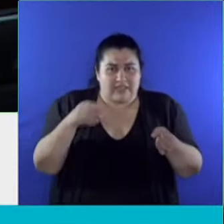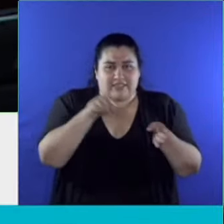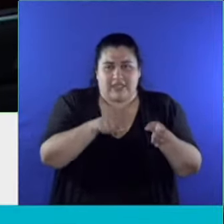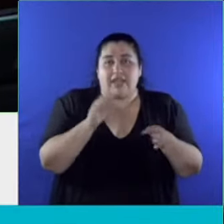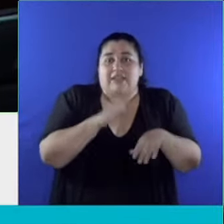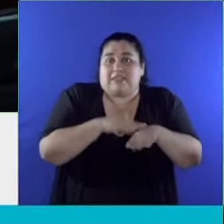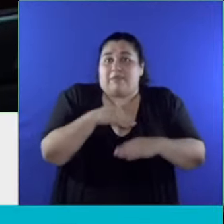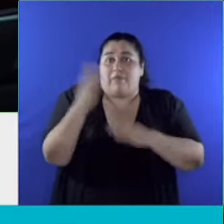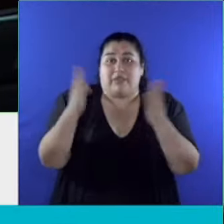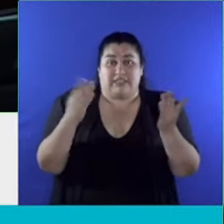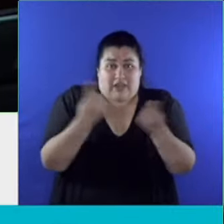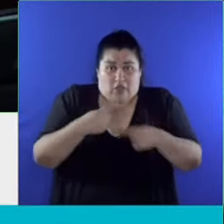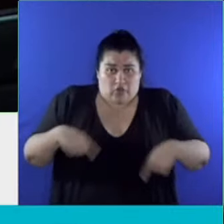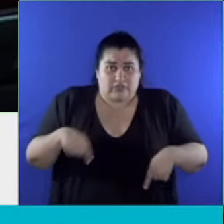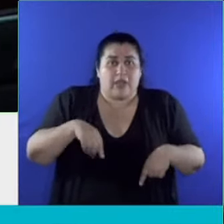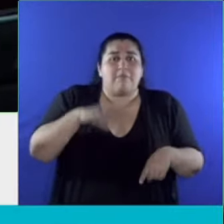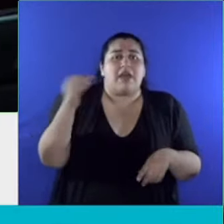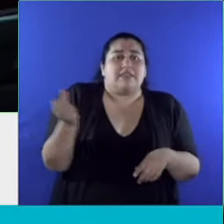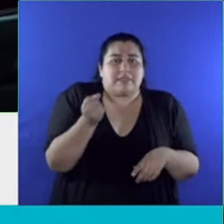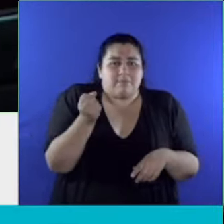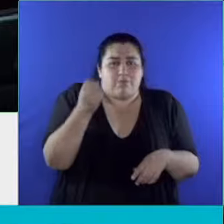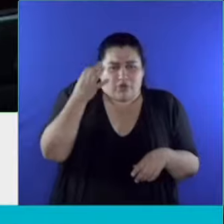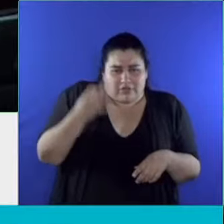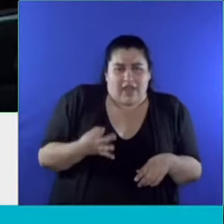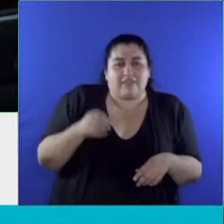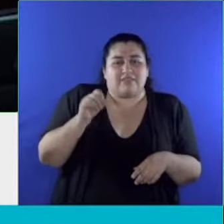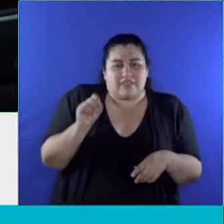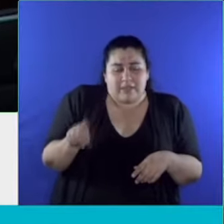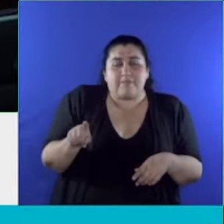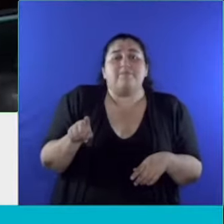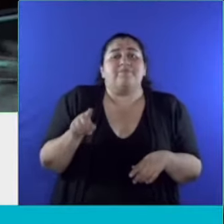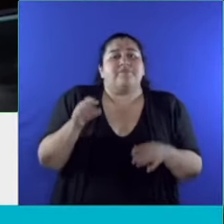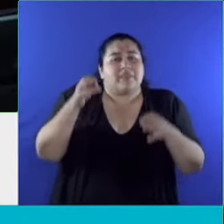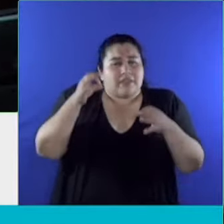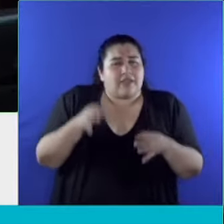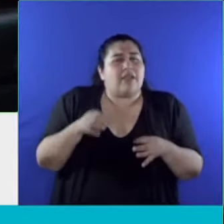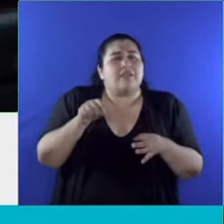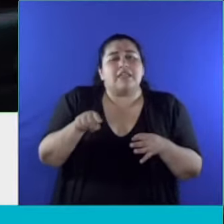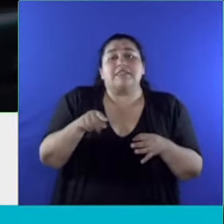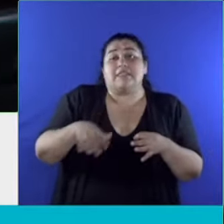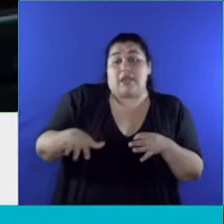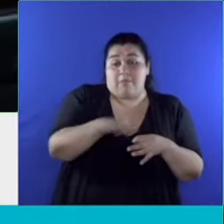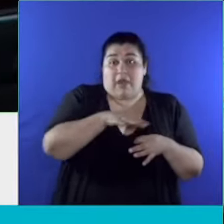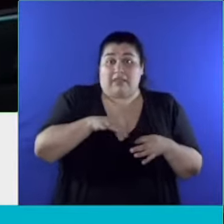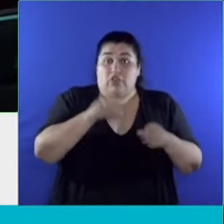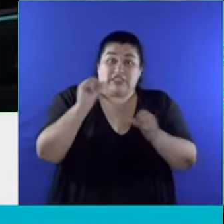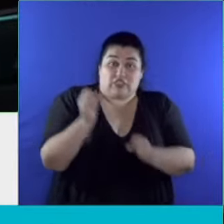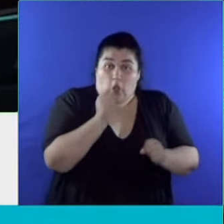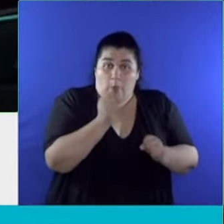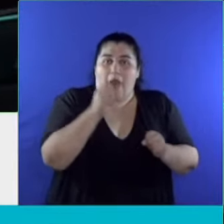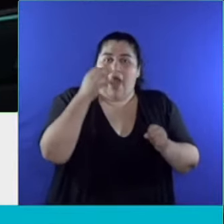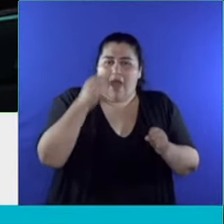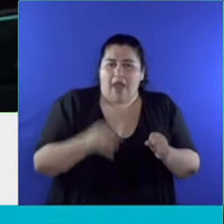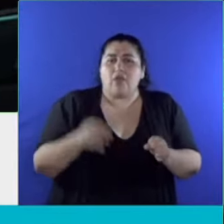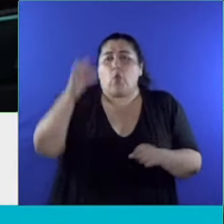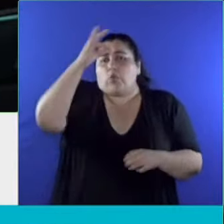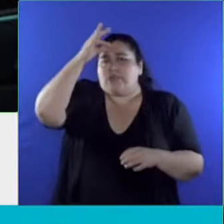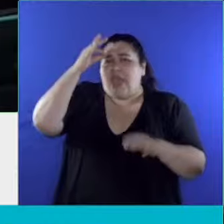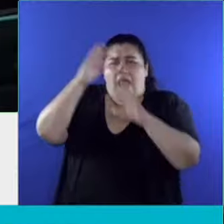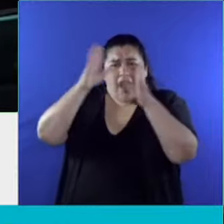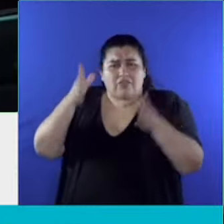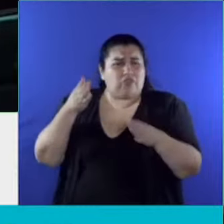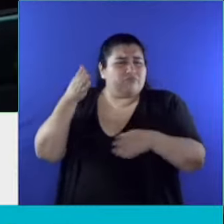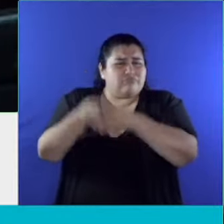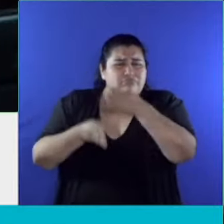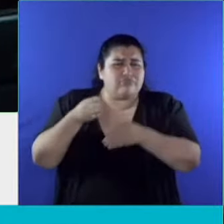vecinas a lo largo de su historia aún cuando no éramos partido en Escobar un teatro que ha albergado grandes